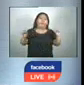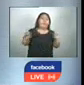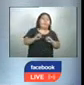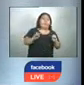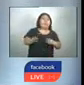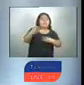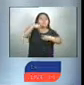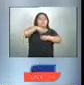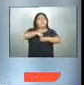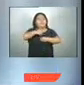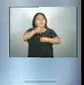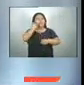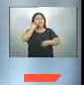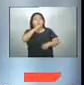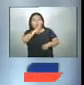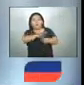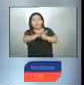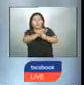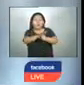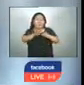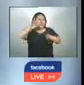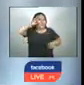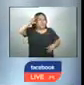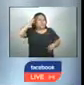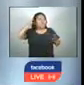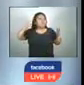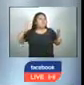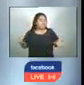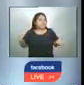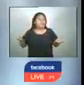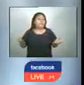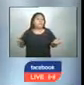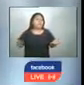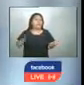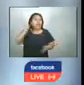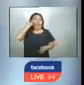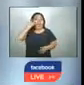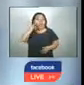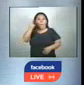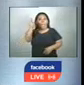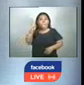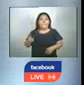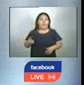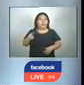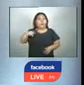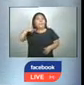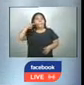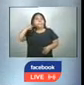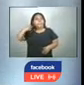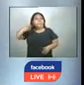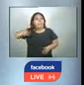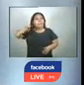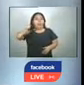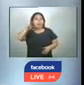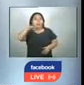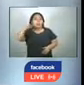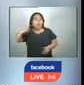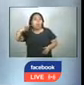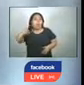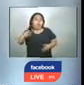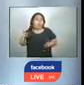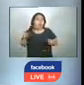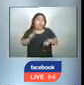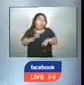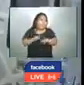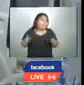padecido. Quiere decir que si una persona se iba a morir en 10 años, pues se va a morir en dos,